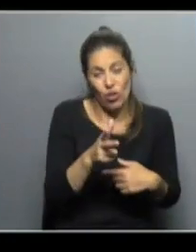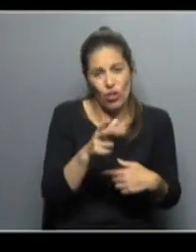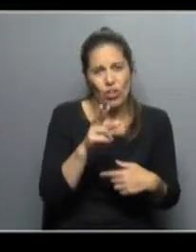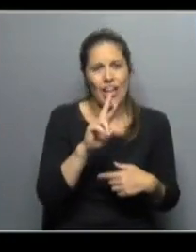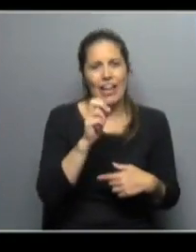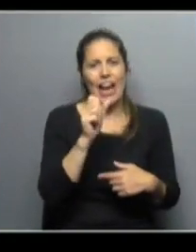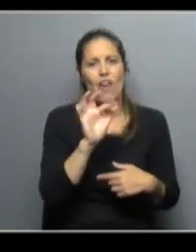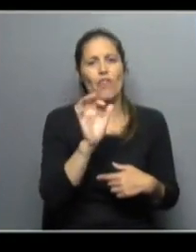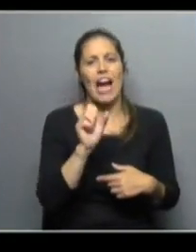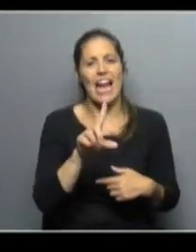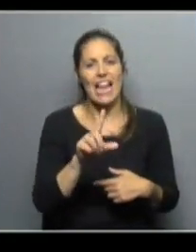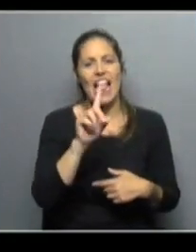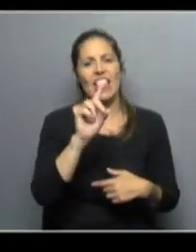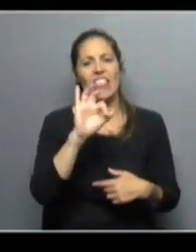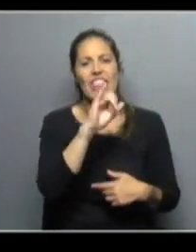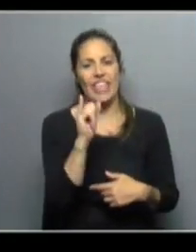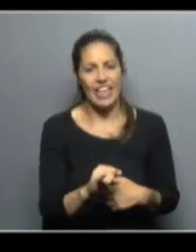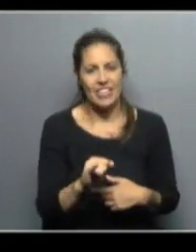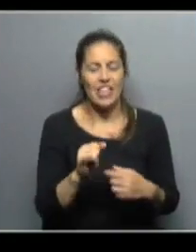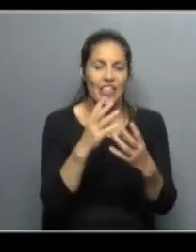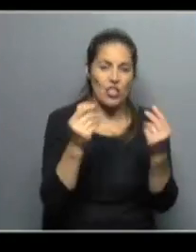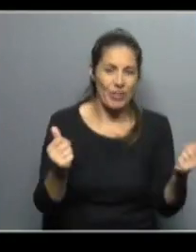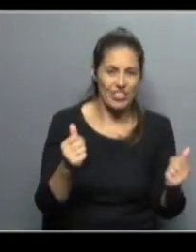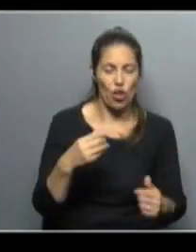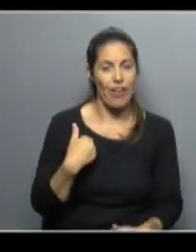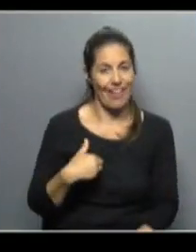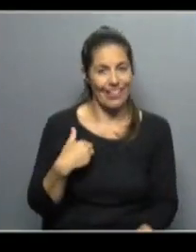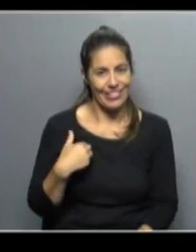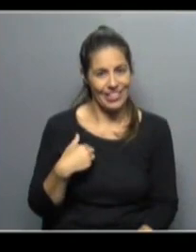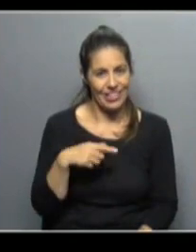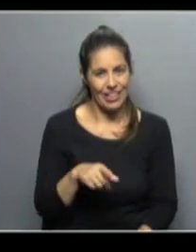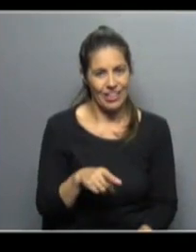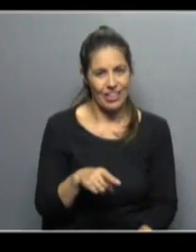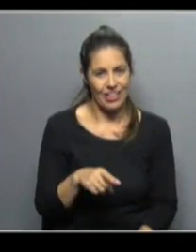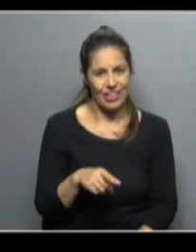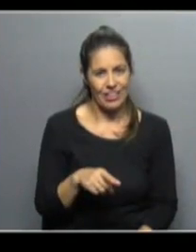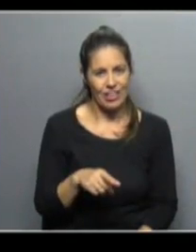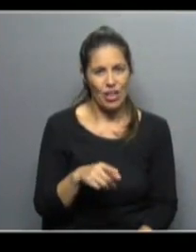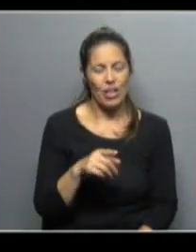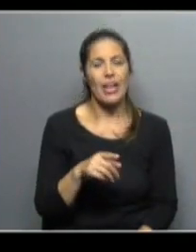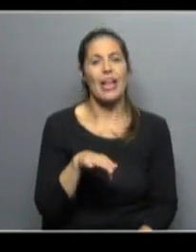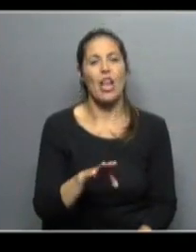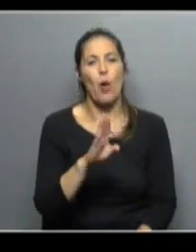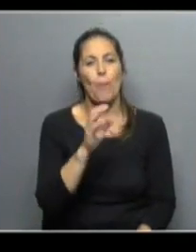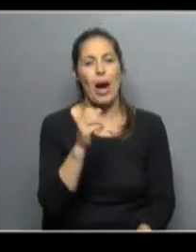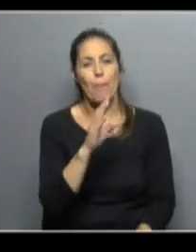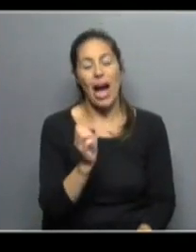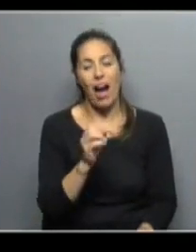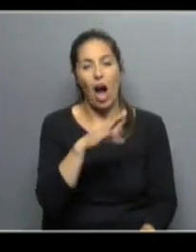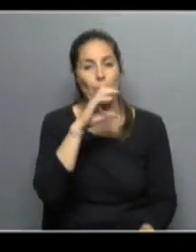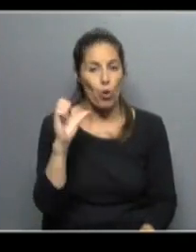Rafael Díaz de Cárdenas, desapareció en Argentina. El Pata tenía el apodo, así que